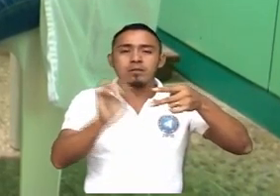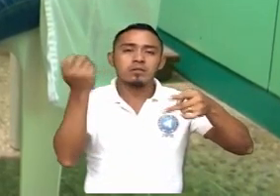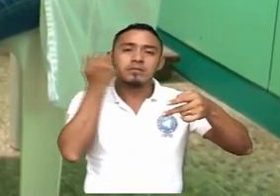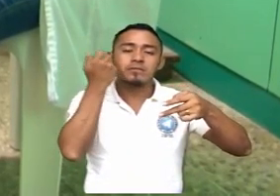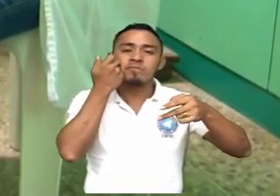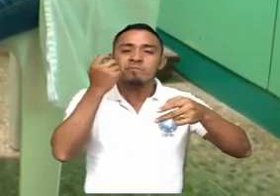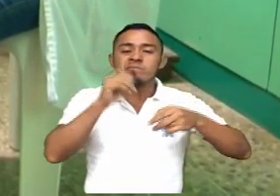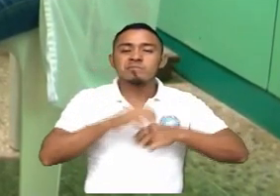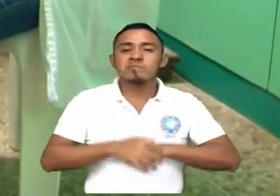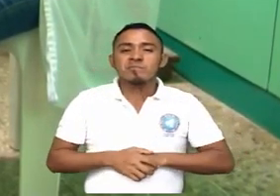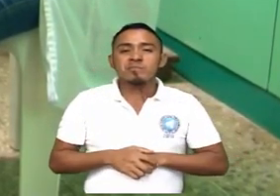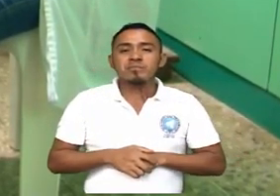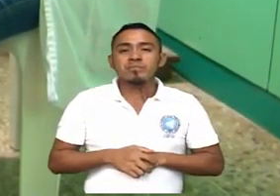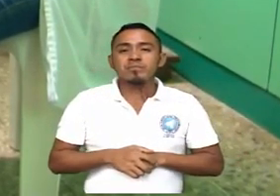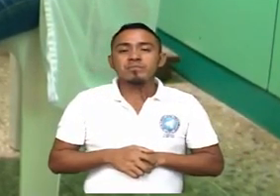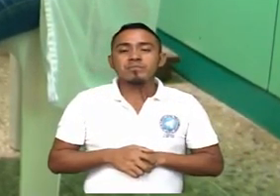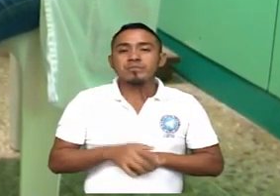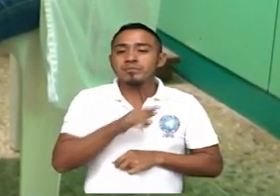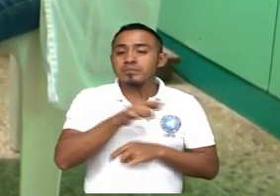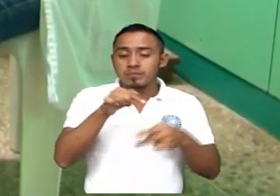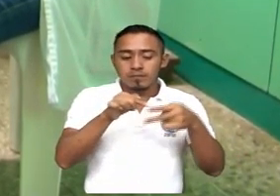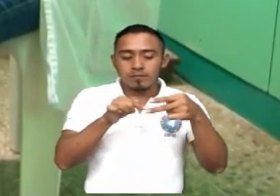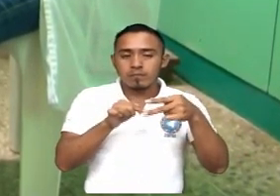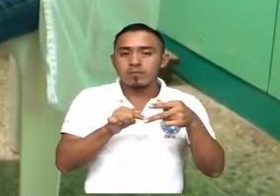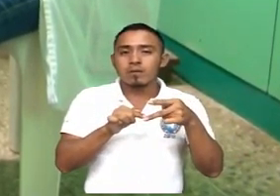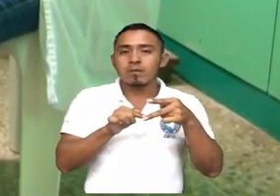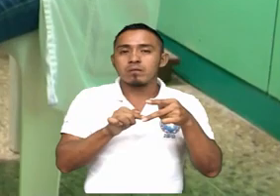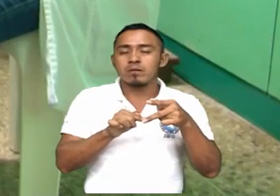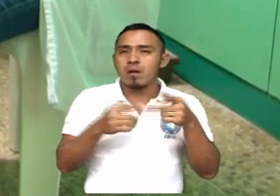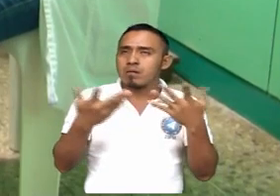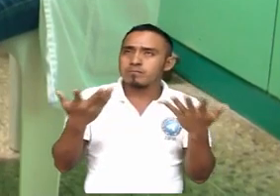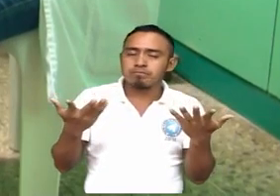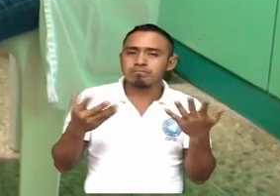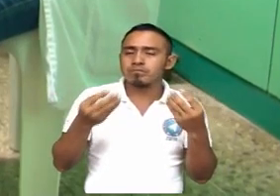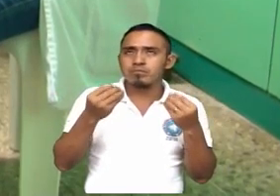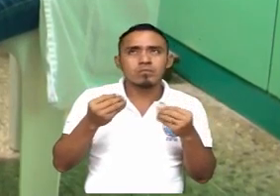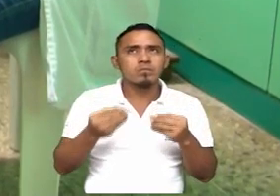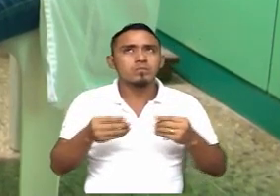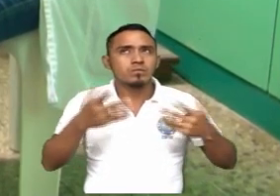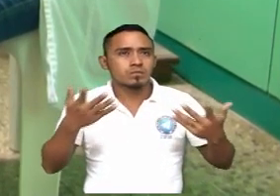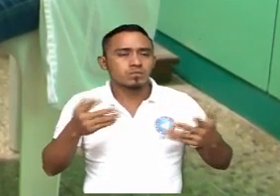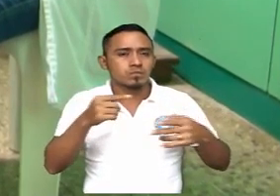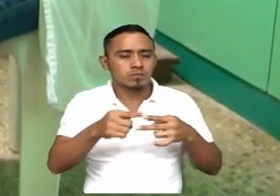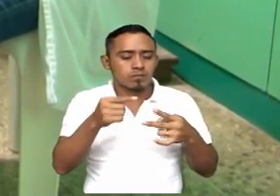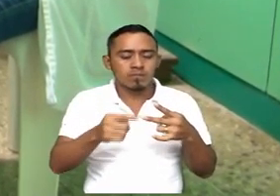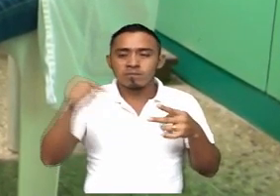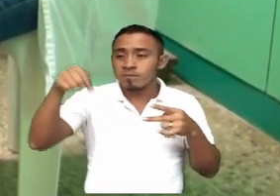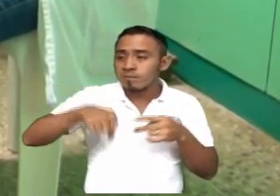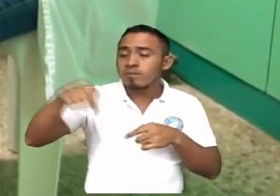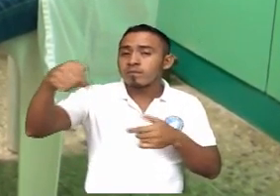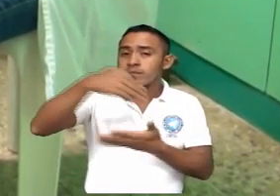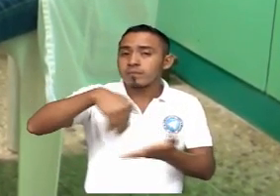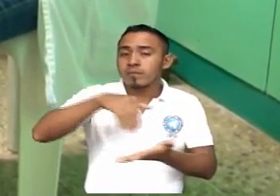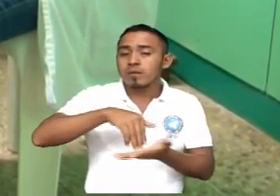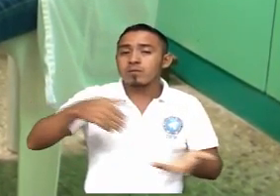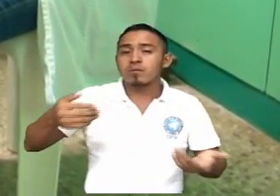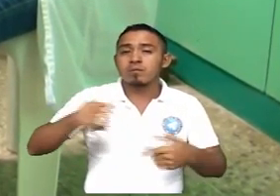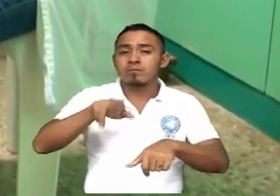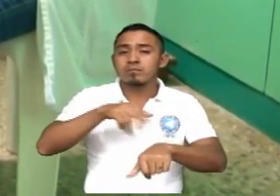son bien con mucha frecuencia aquí en este Centro Nacional de